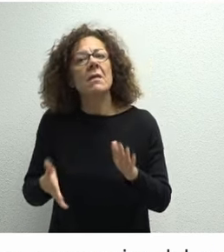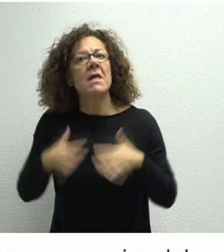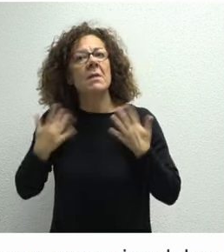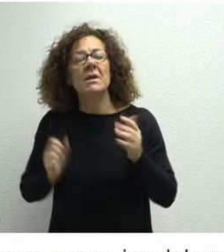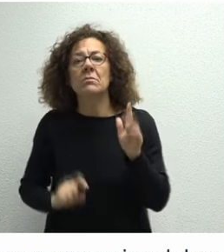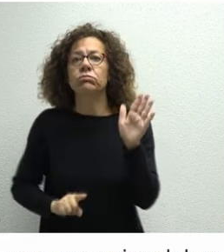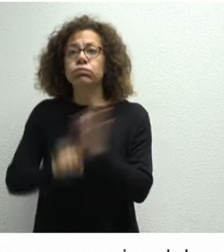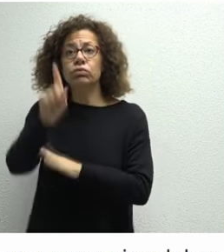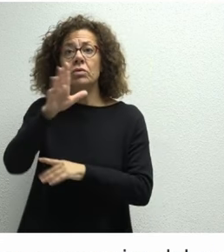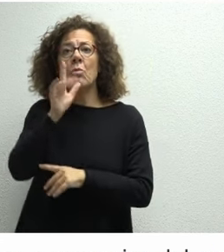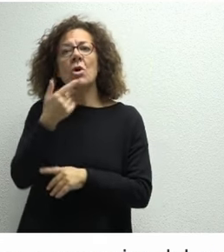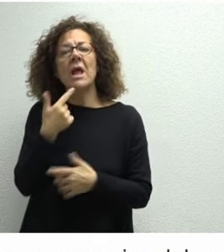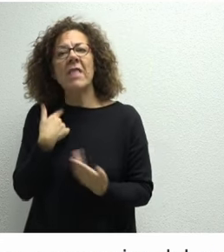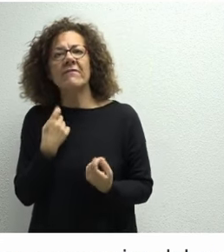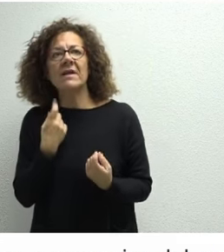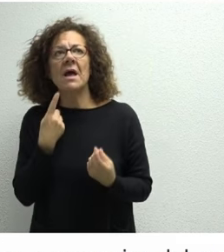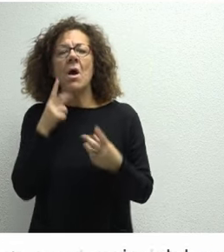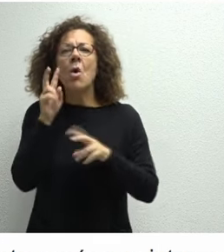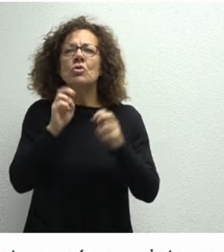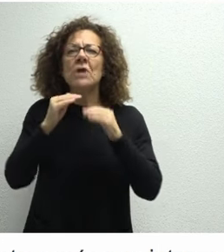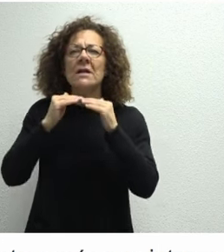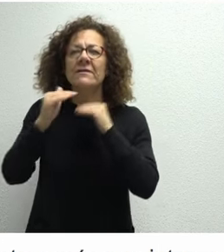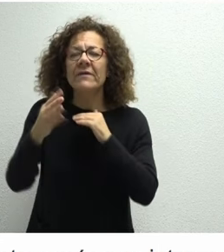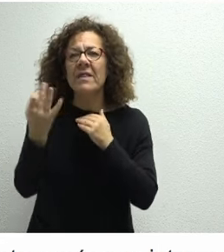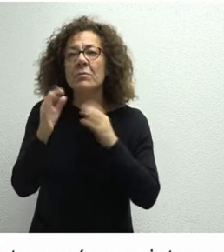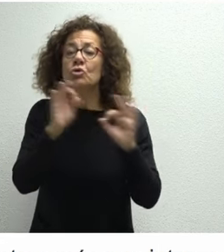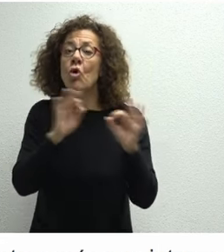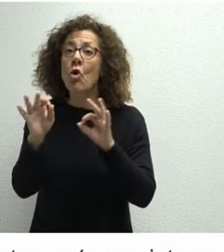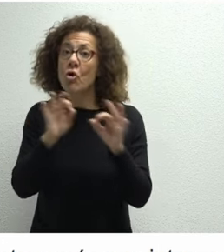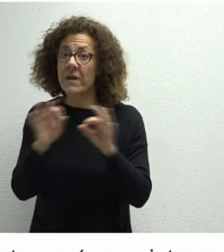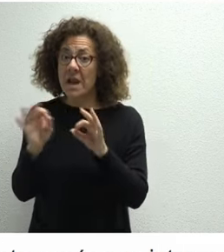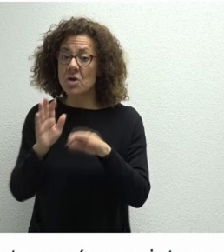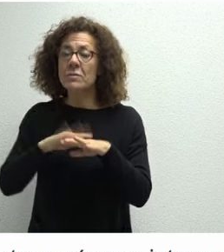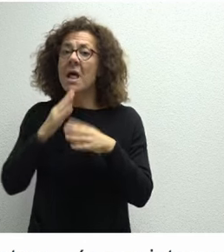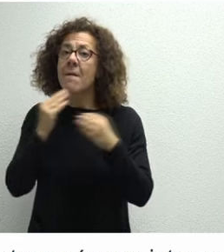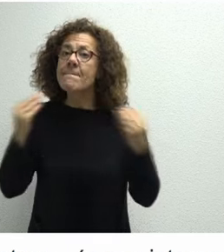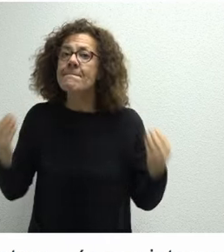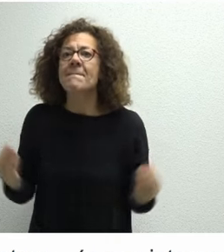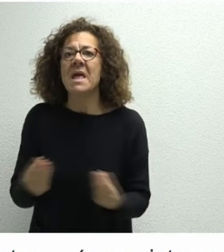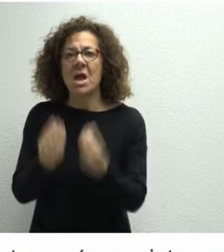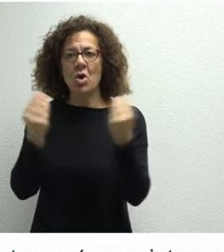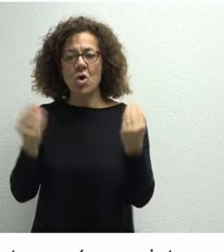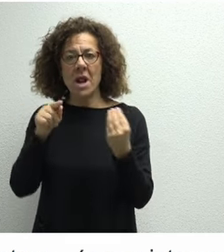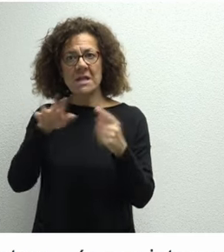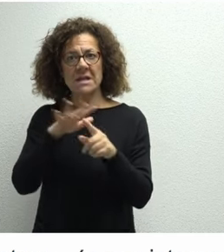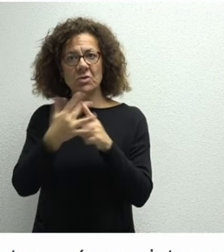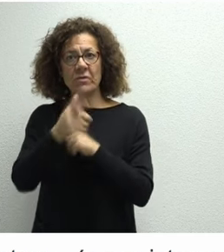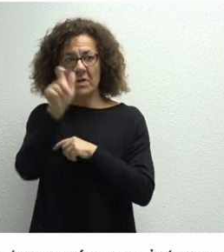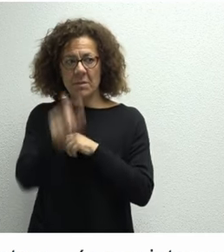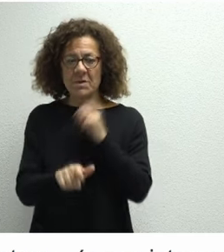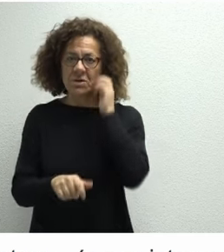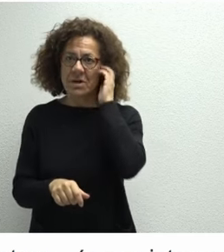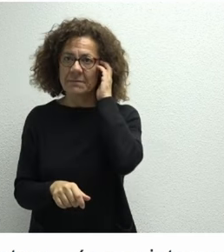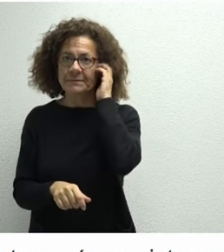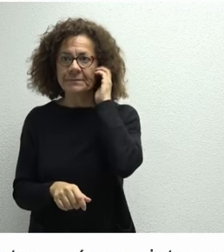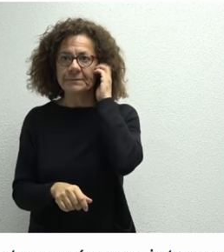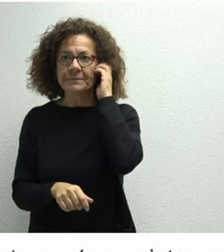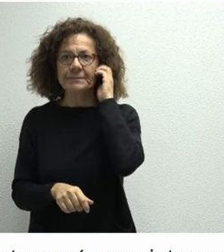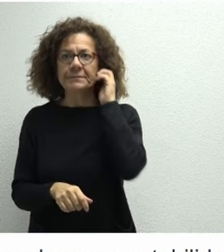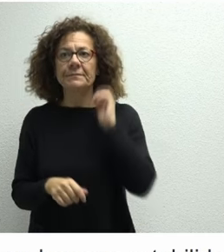conductas porque tenemos que buscar una estabilización y tenemos que coordinarnos para para mejorar la situación de esa